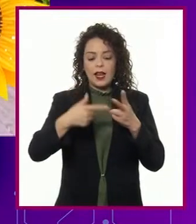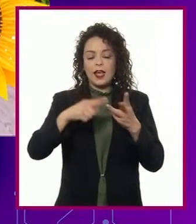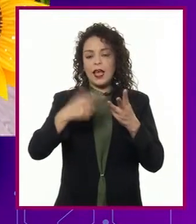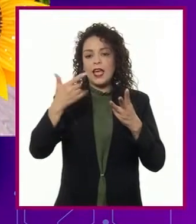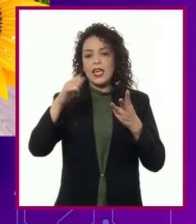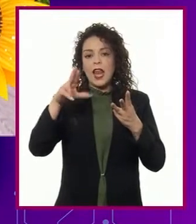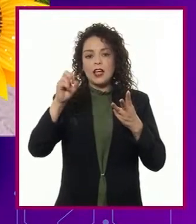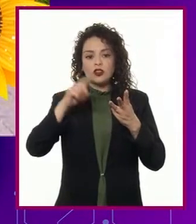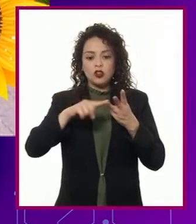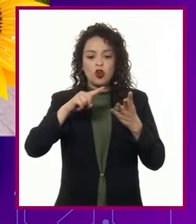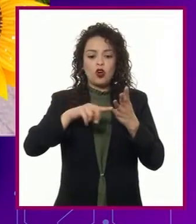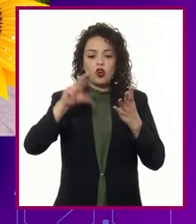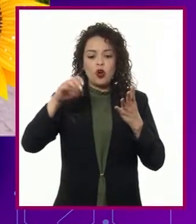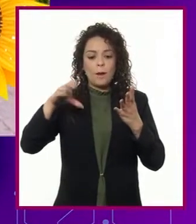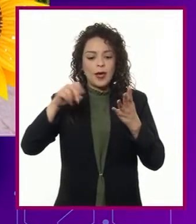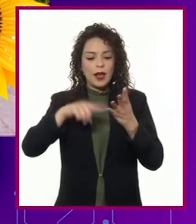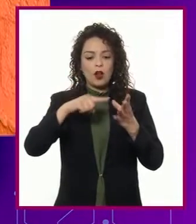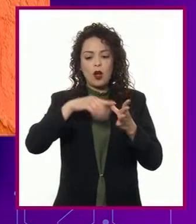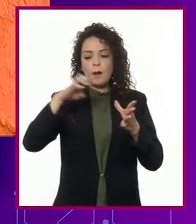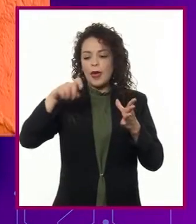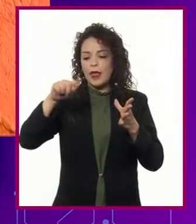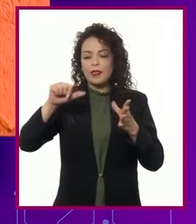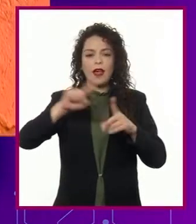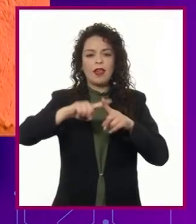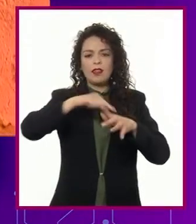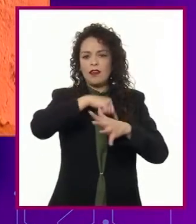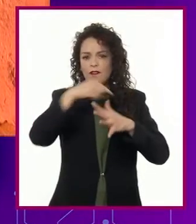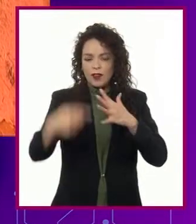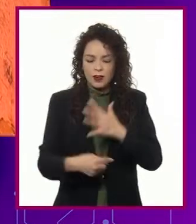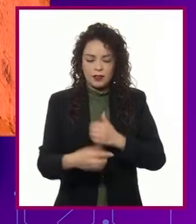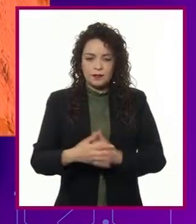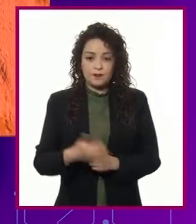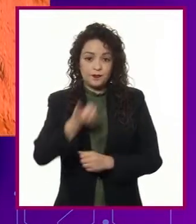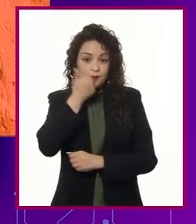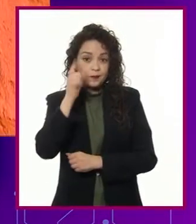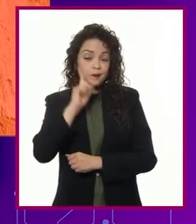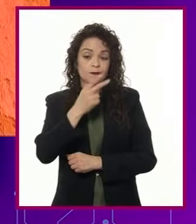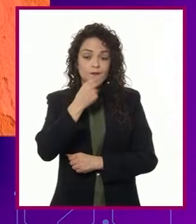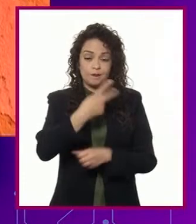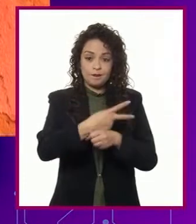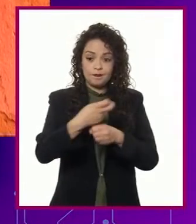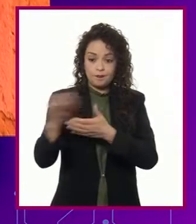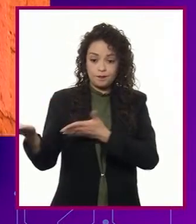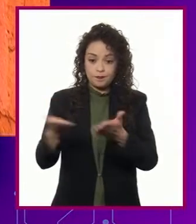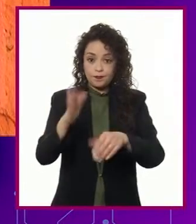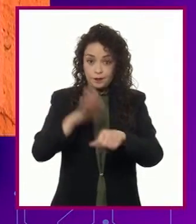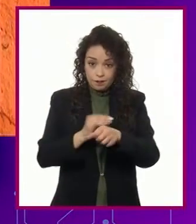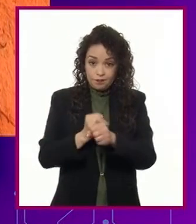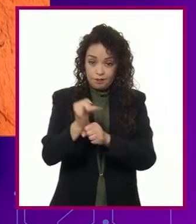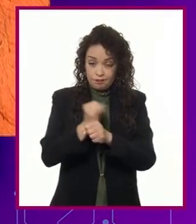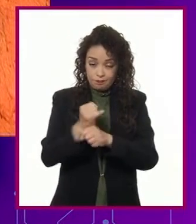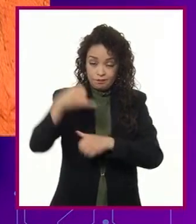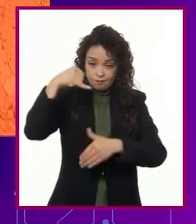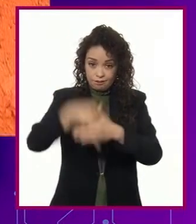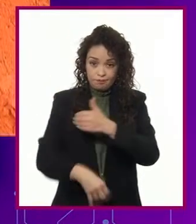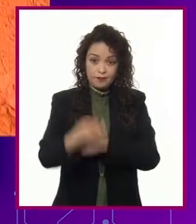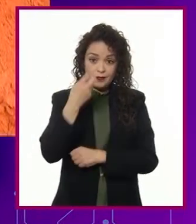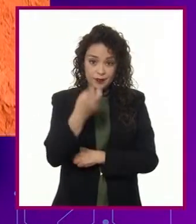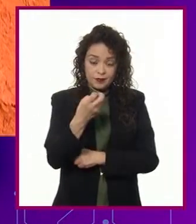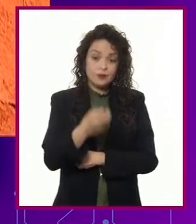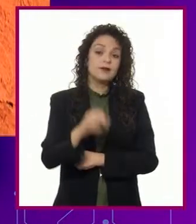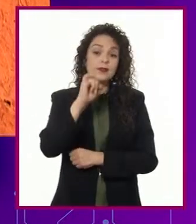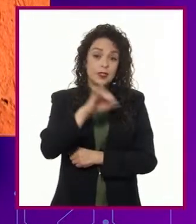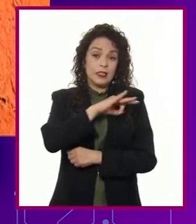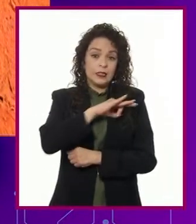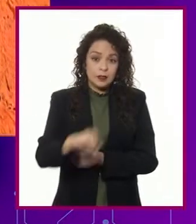romero, menta, entre otras. Alumnas y alumnos, los invitamos a investigar más al respecto y, de ser posible, siembren